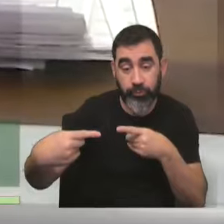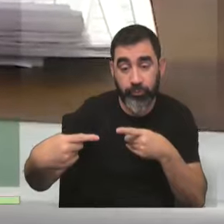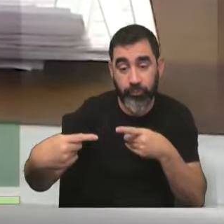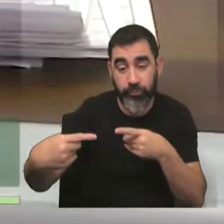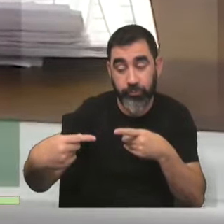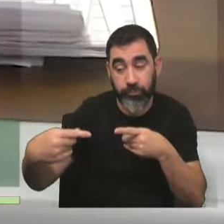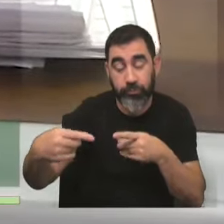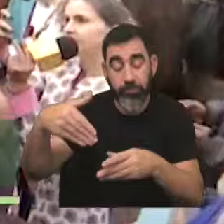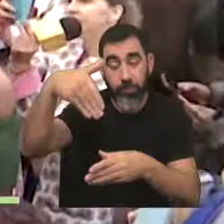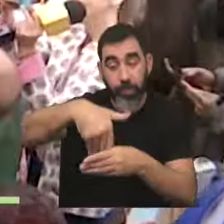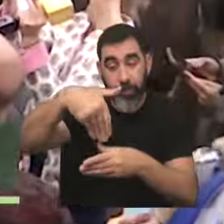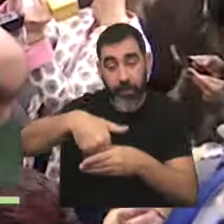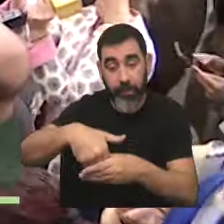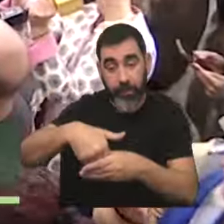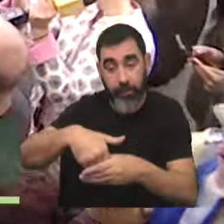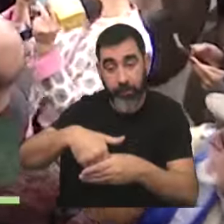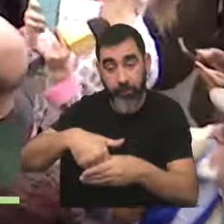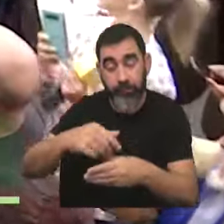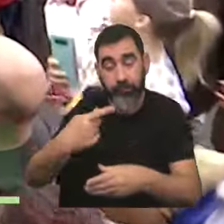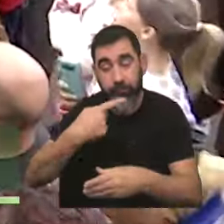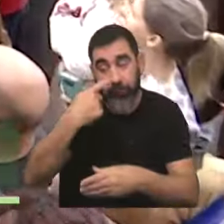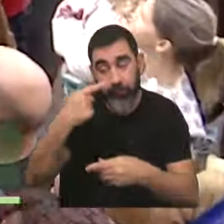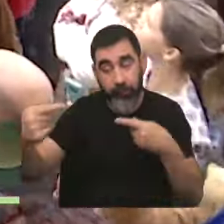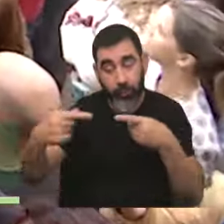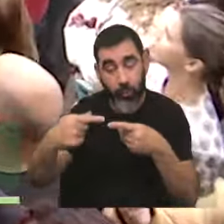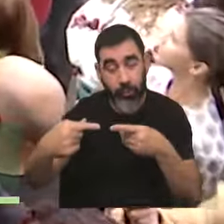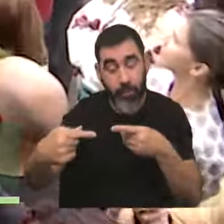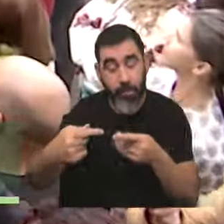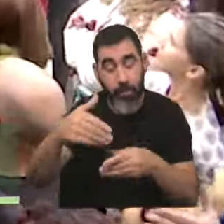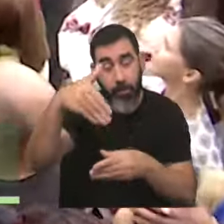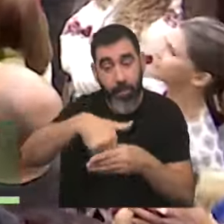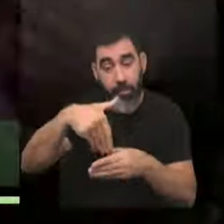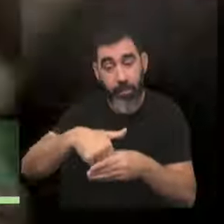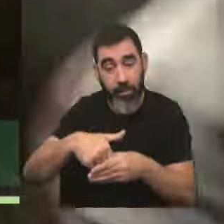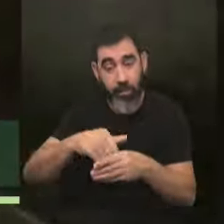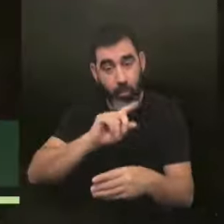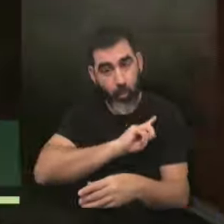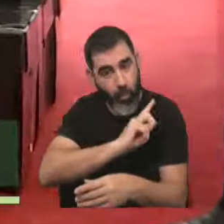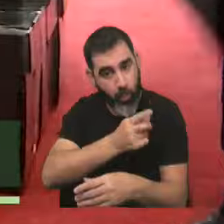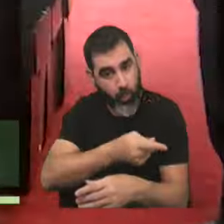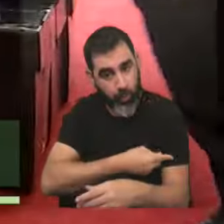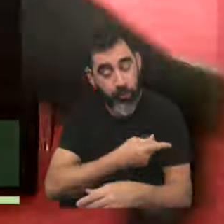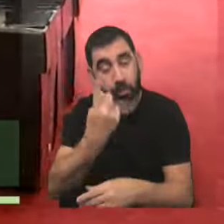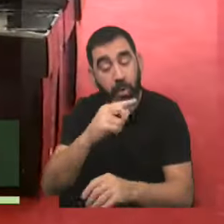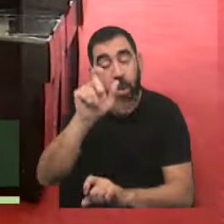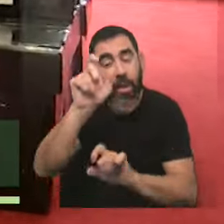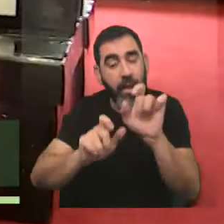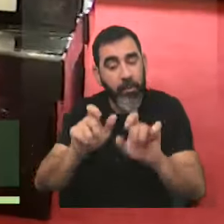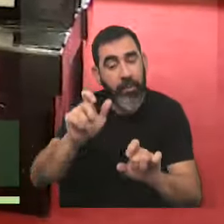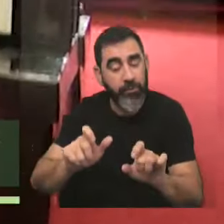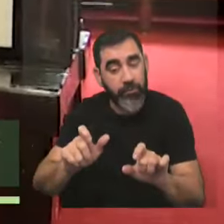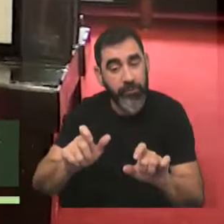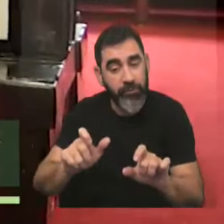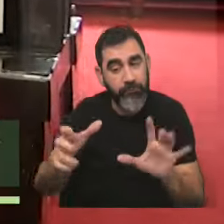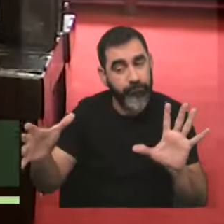esta a esta papeleta en función de los intereses contra los que se contrapone es son poderosos pero la gente creo que est